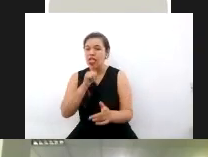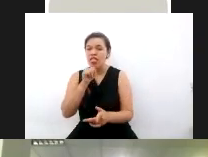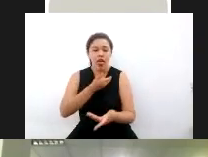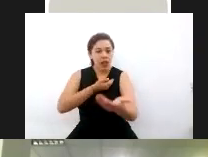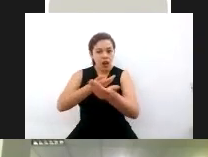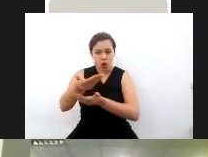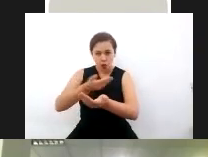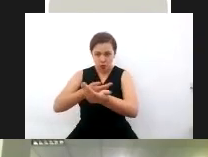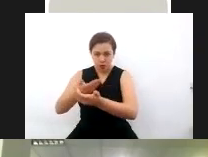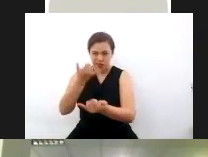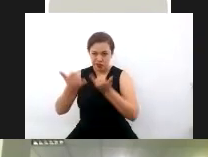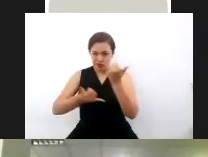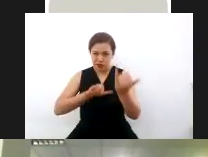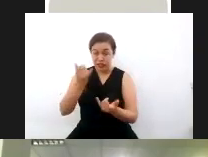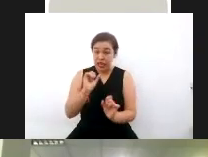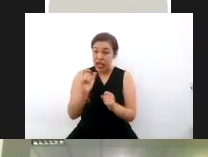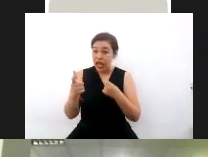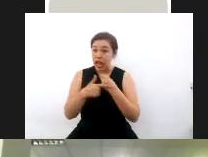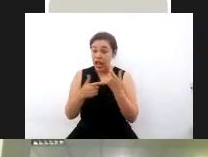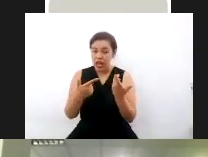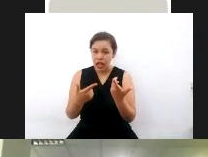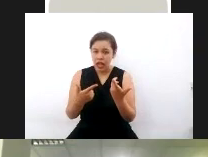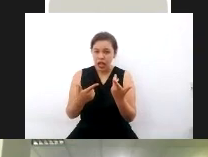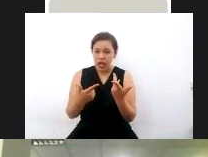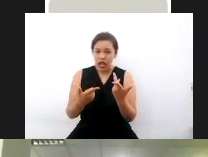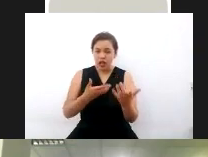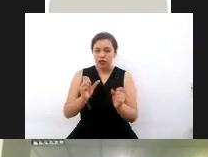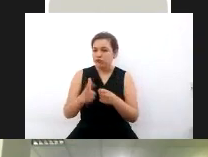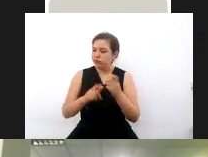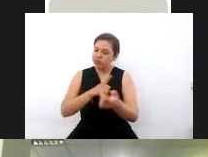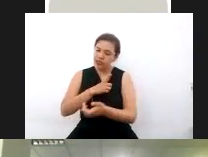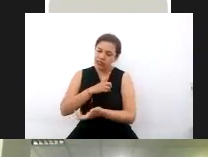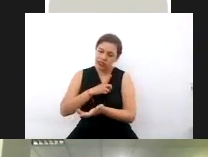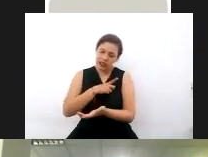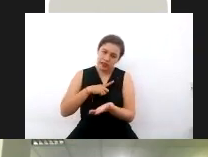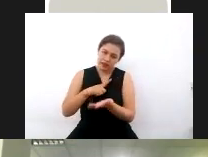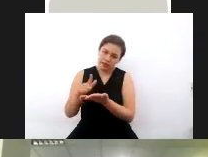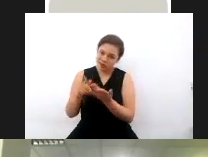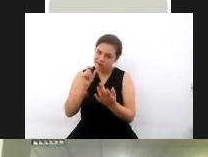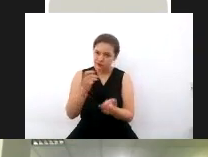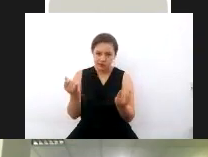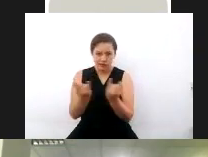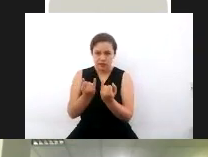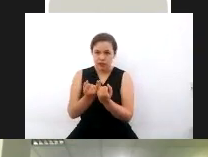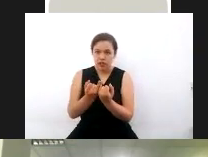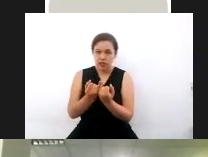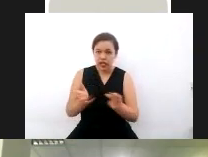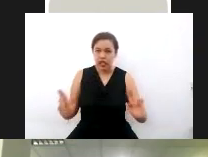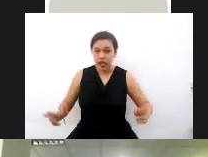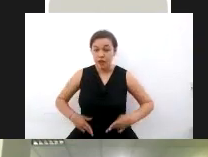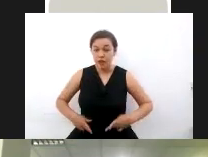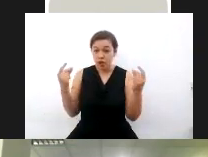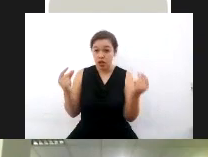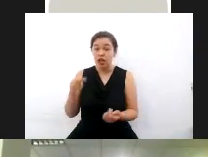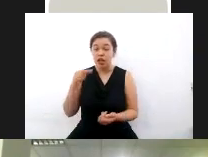nuevamente juguetes. Si lo hacen, hay que desinfectarlo. Nuevamente, el cambio de pañales debe ser lo más rápido posible. Si no